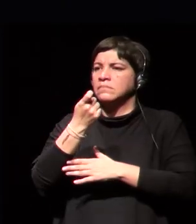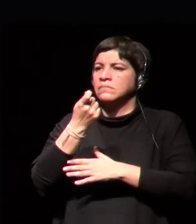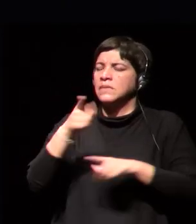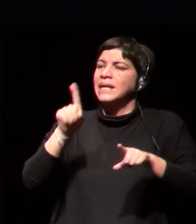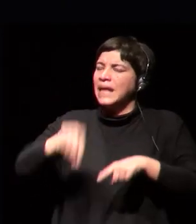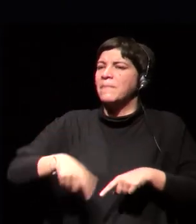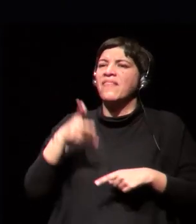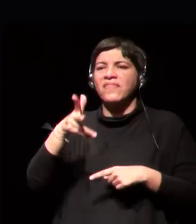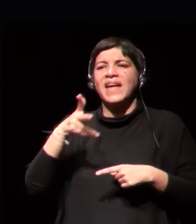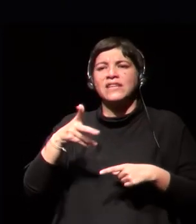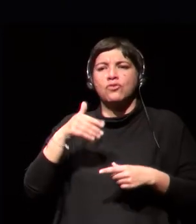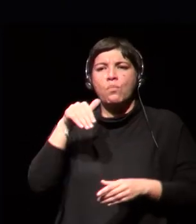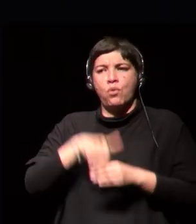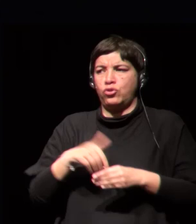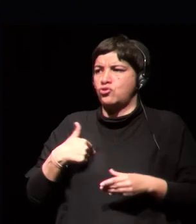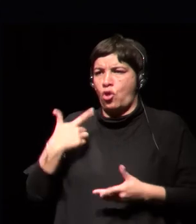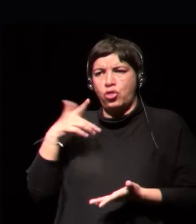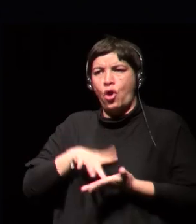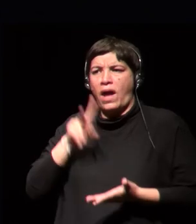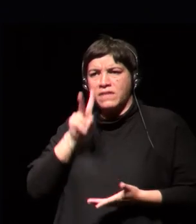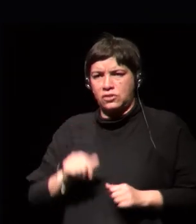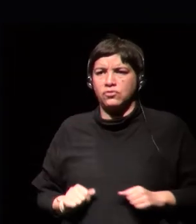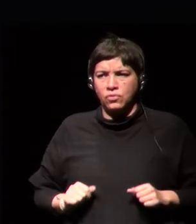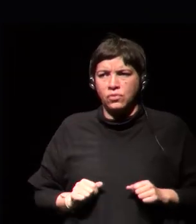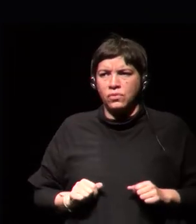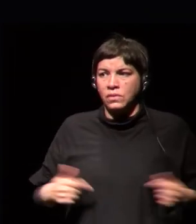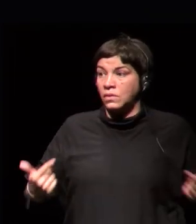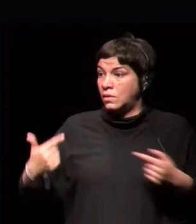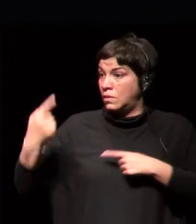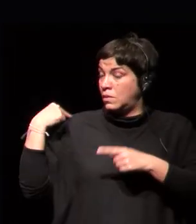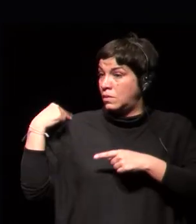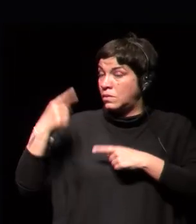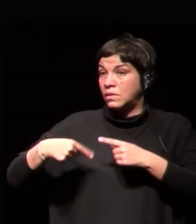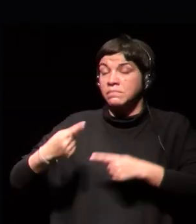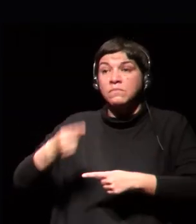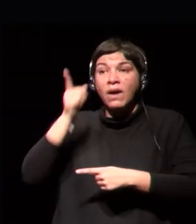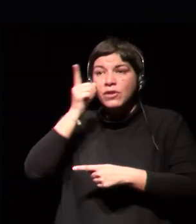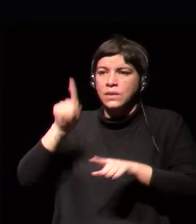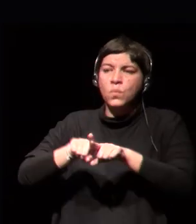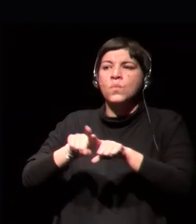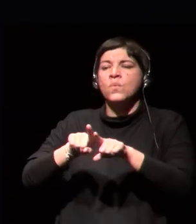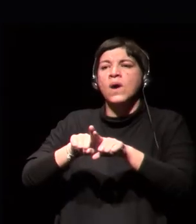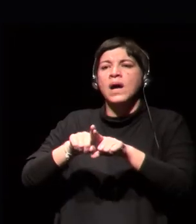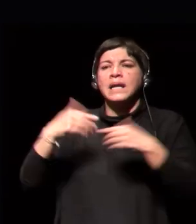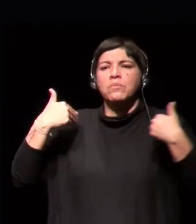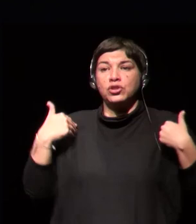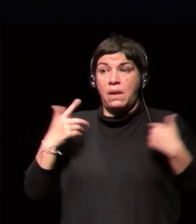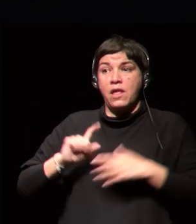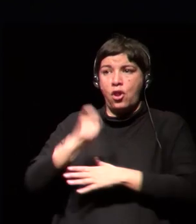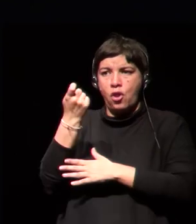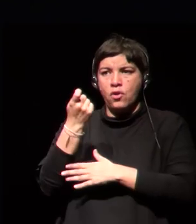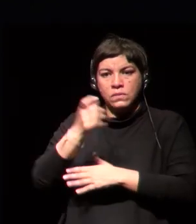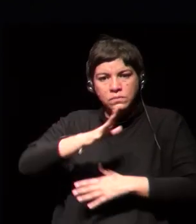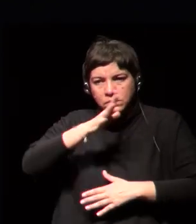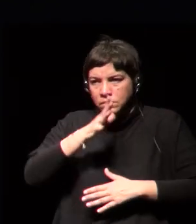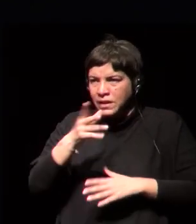hasta hace dos generaciones, los aborígenes australianos, que son los responsables de este logro impresionante de 60.000 años